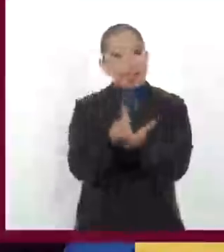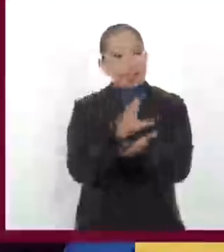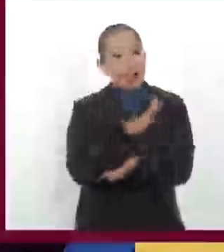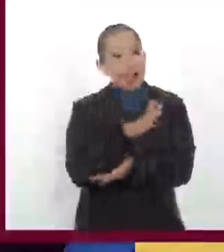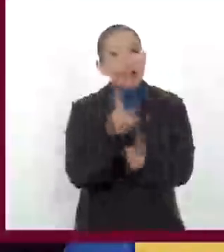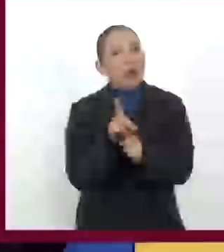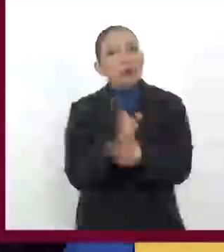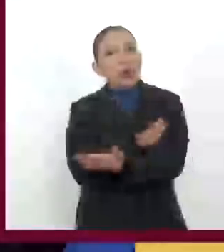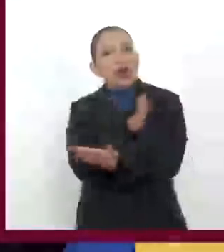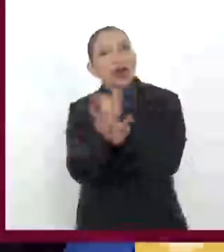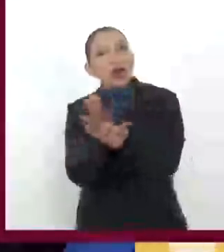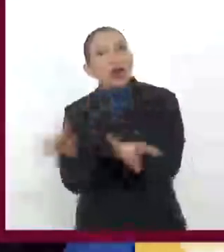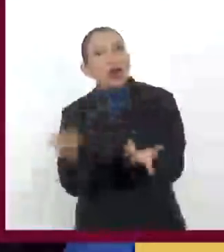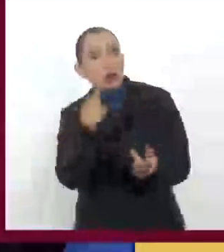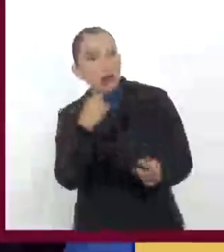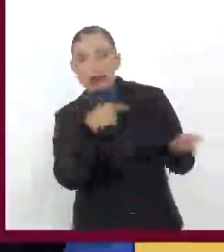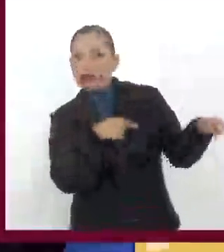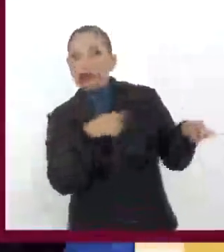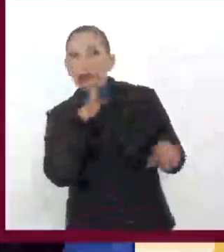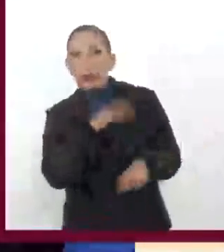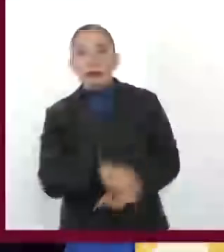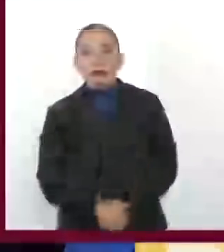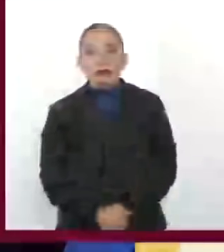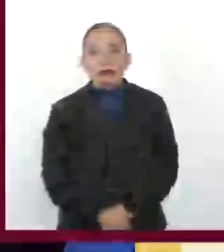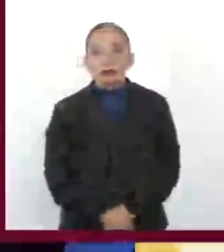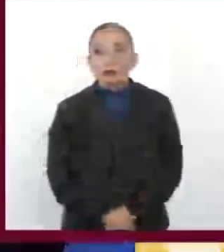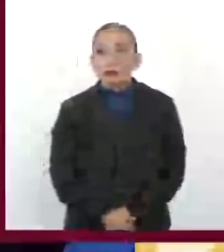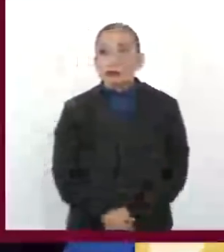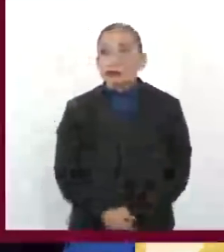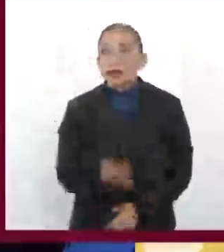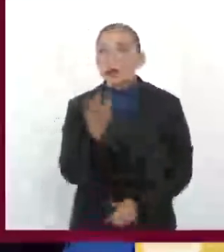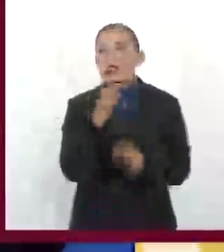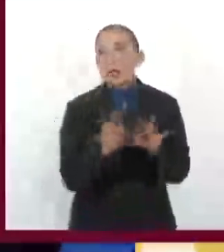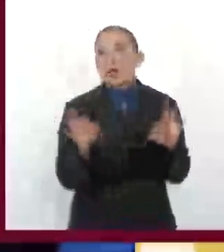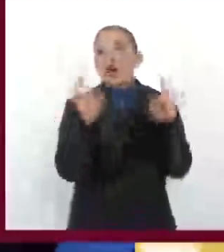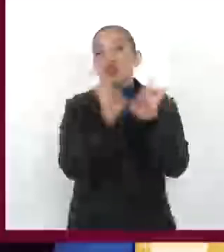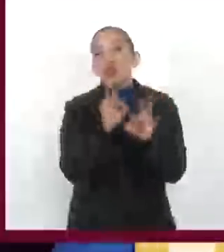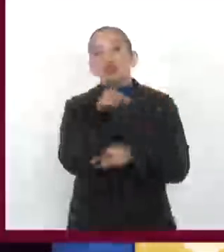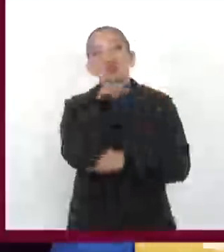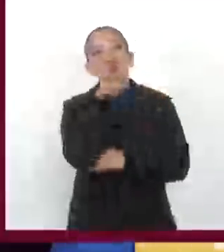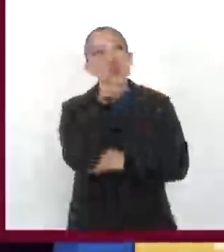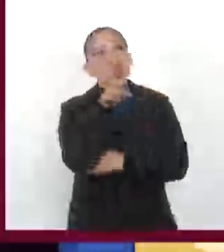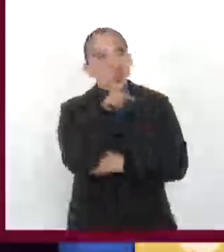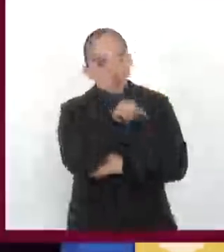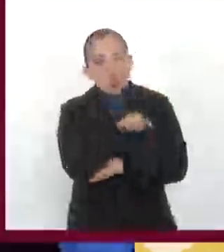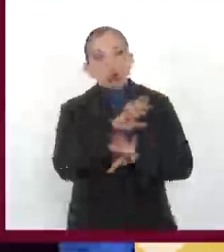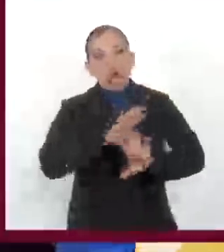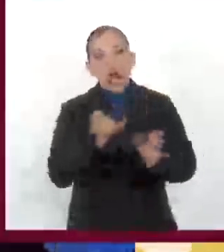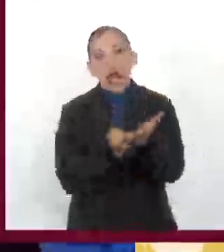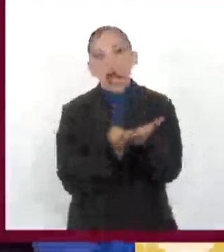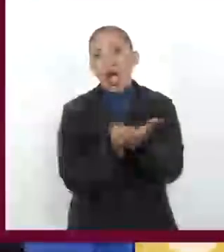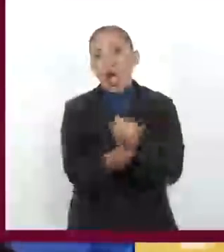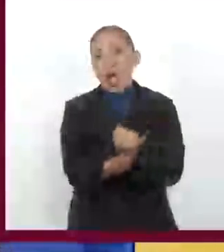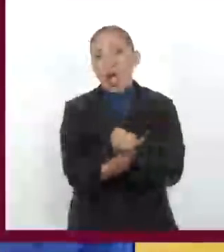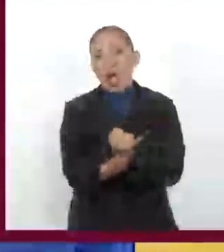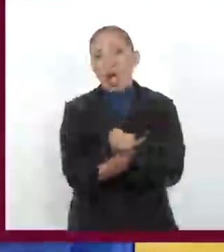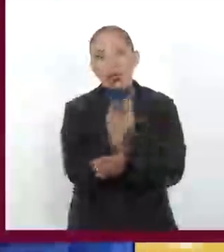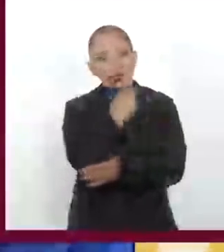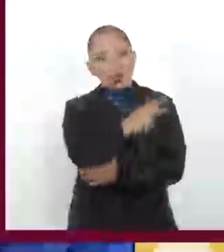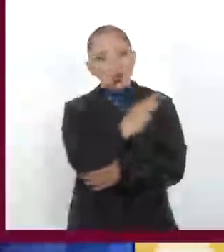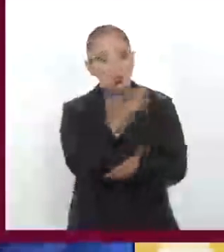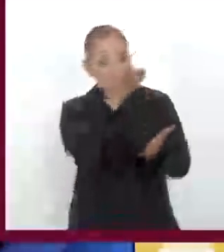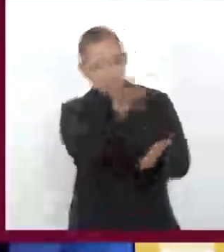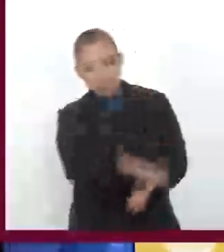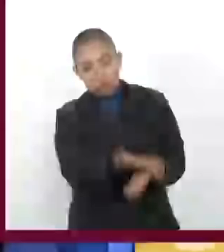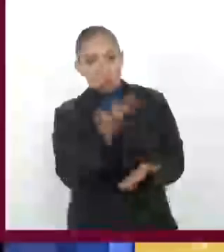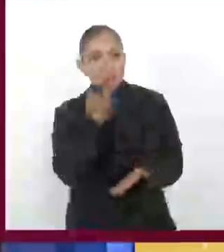que nosotros tenemos, ¿a dónde podemos acudir? Bueno, es muy importante que ustedes tomen ya decisiones